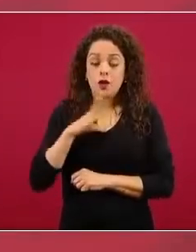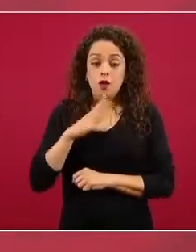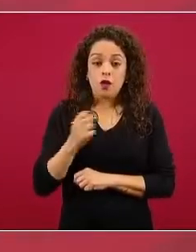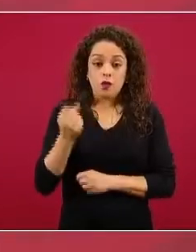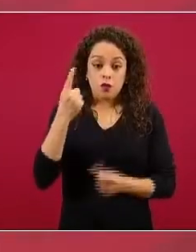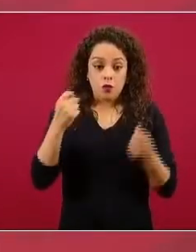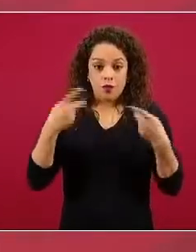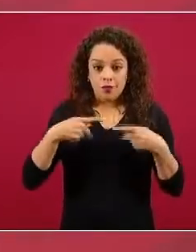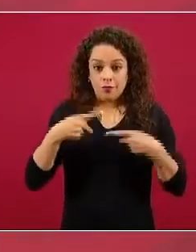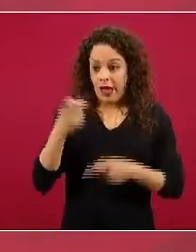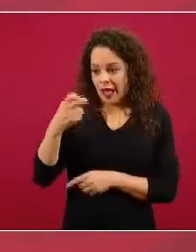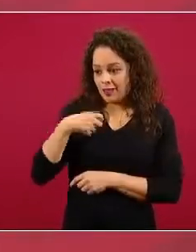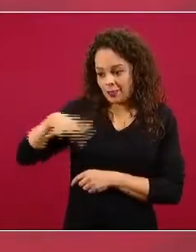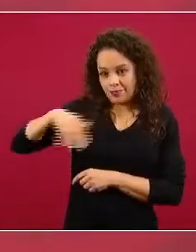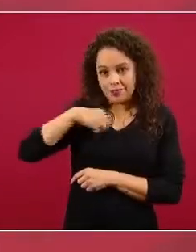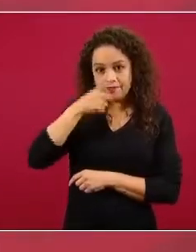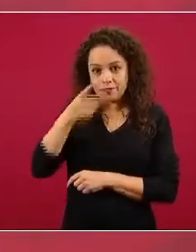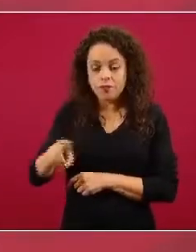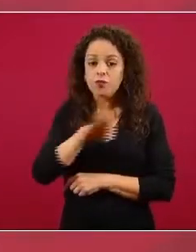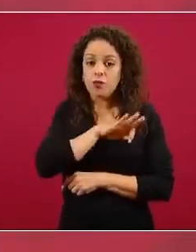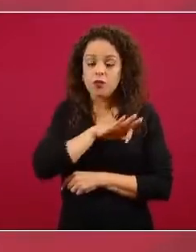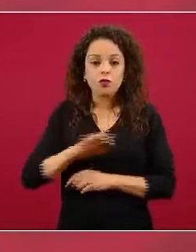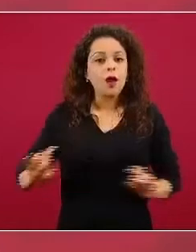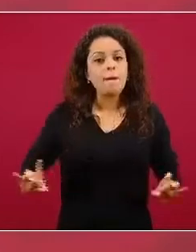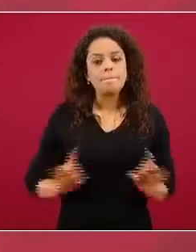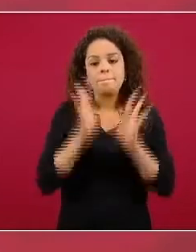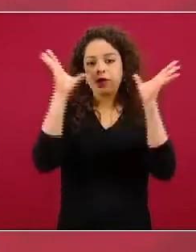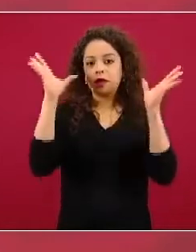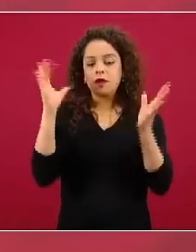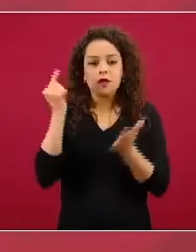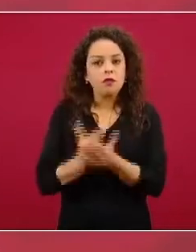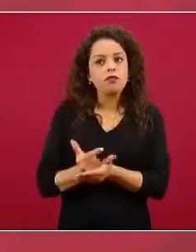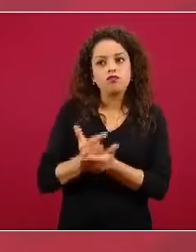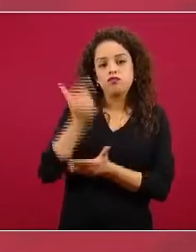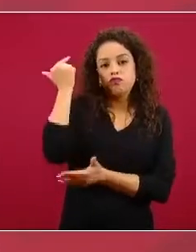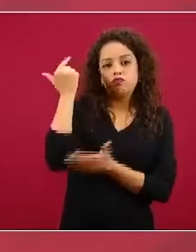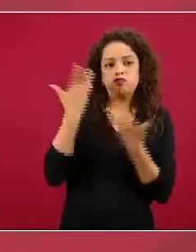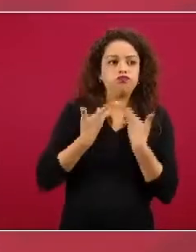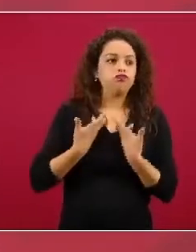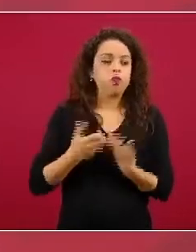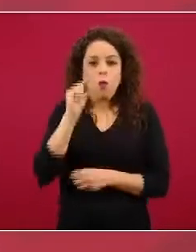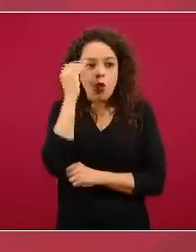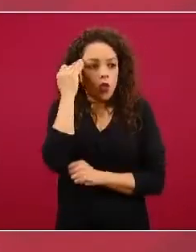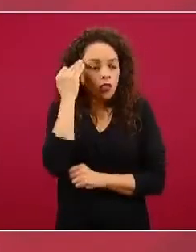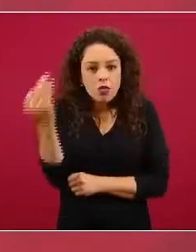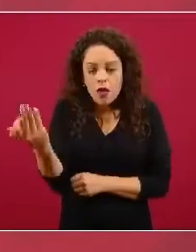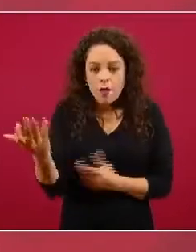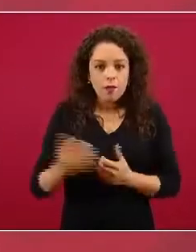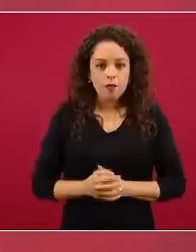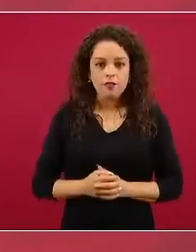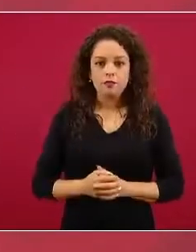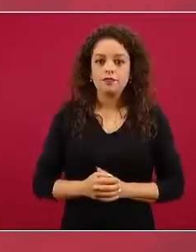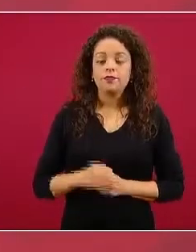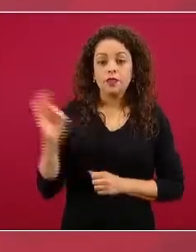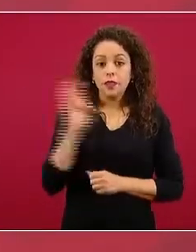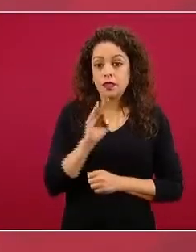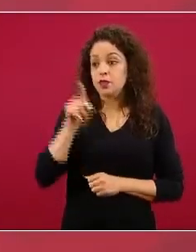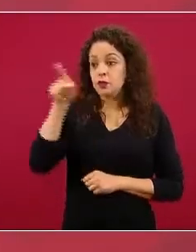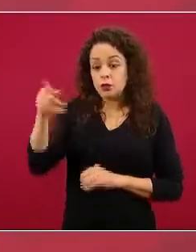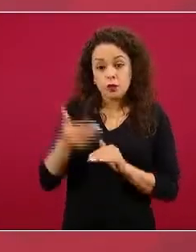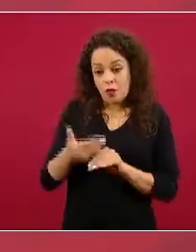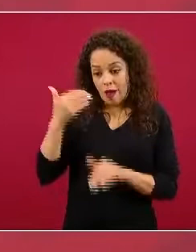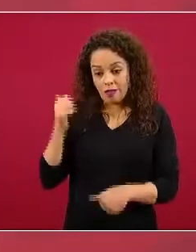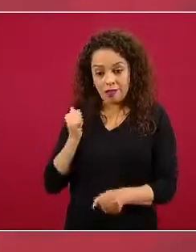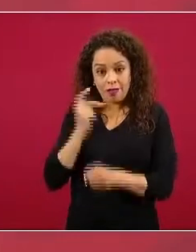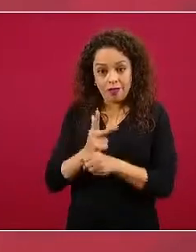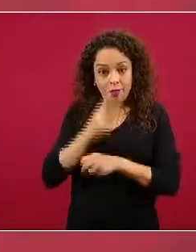las que mencioné, que pueden tener inesperadamente una complicación en muy poco tiempo. Si usted llega a tiempo al